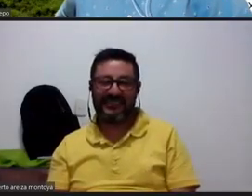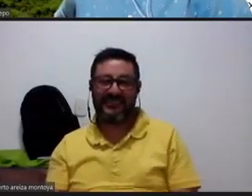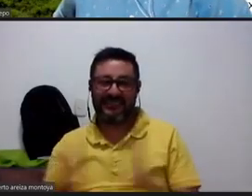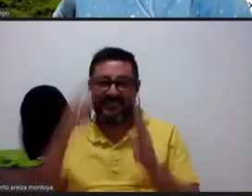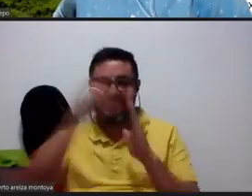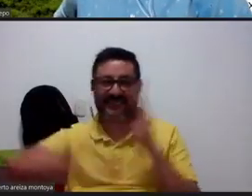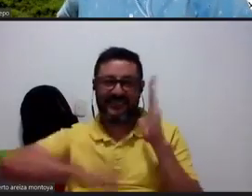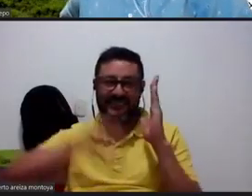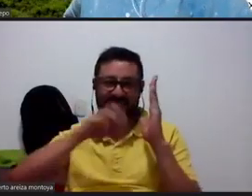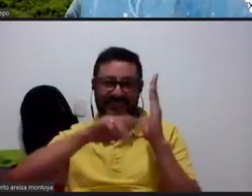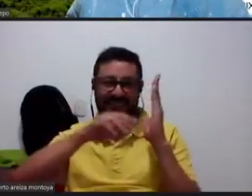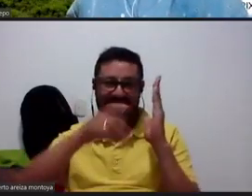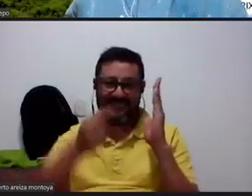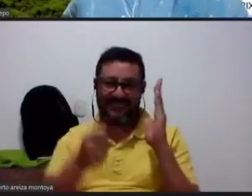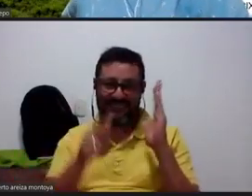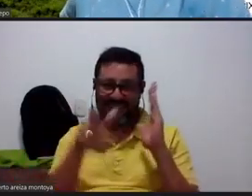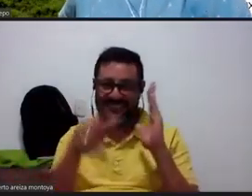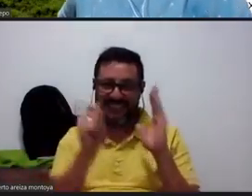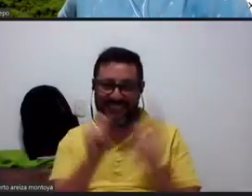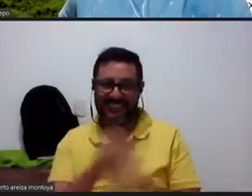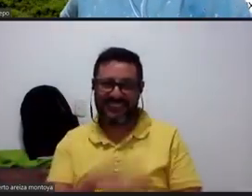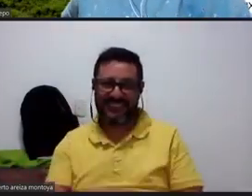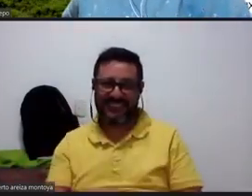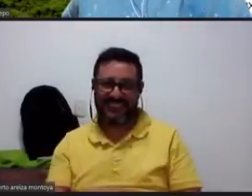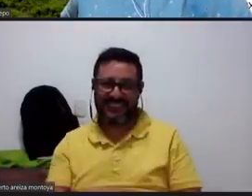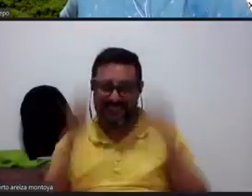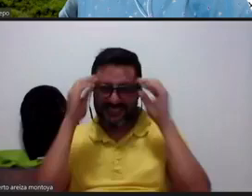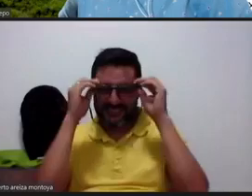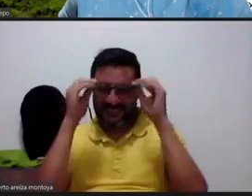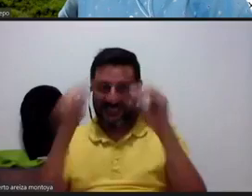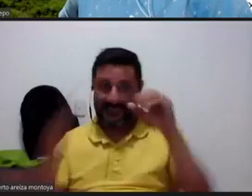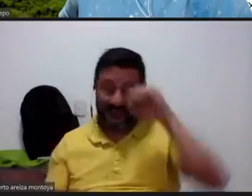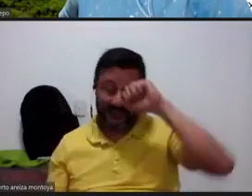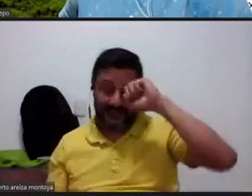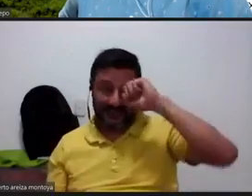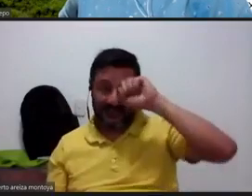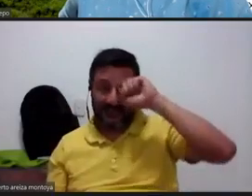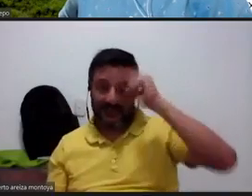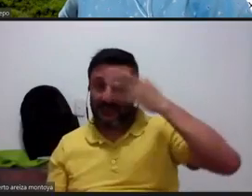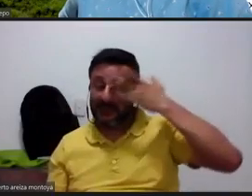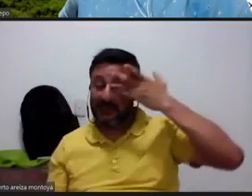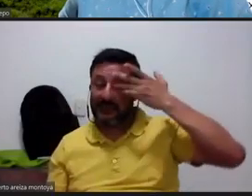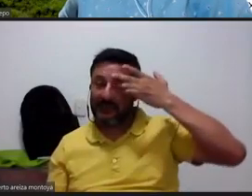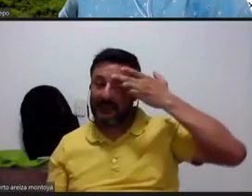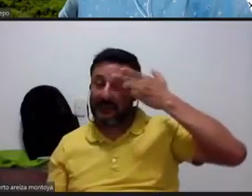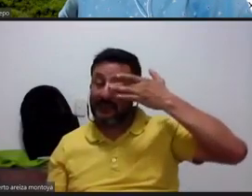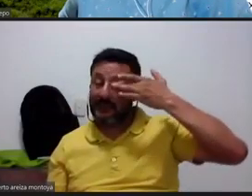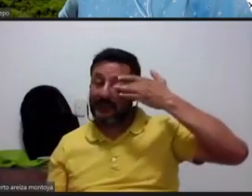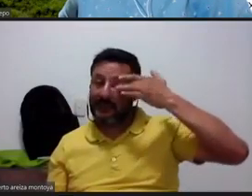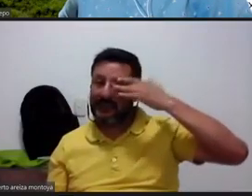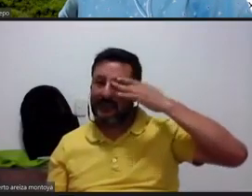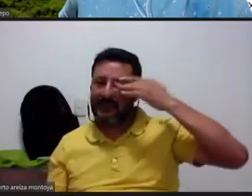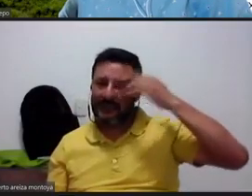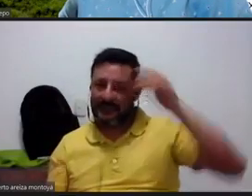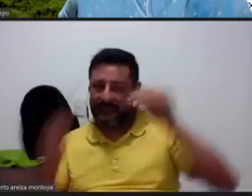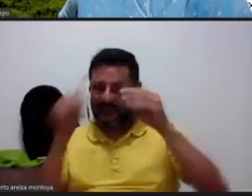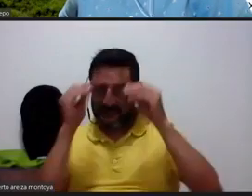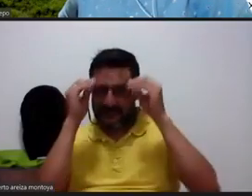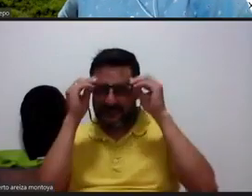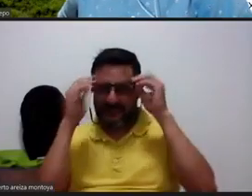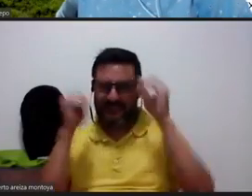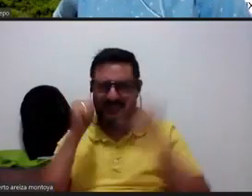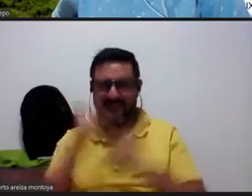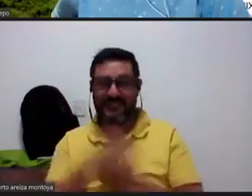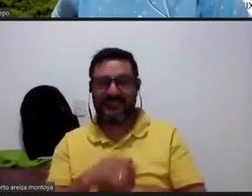noche. Yo dije, no, qué pereza madrugar más mañana. Mejor voy al cajero ya y me ahorro 10 minuticos mañana ahí